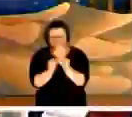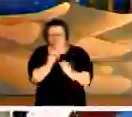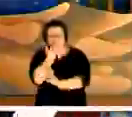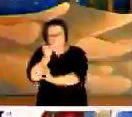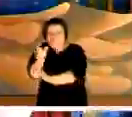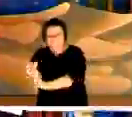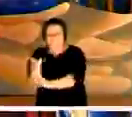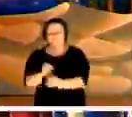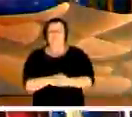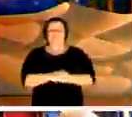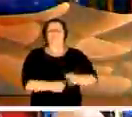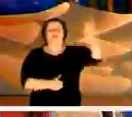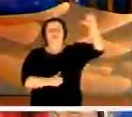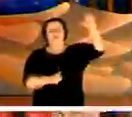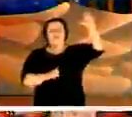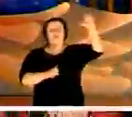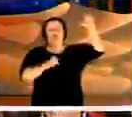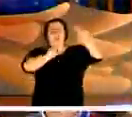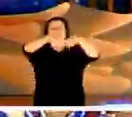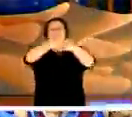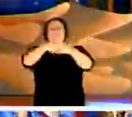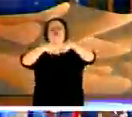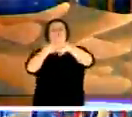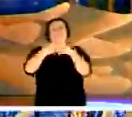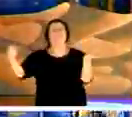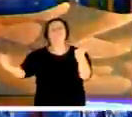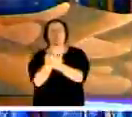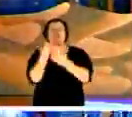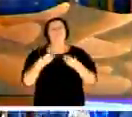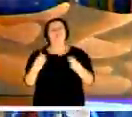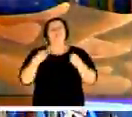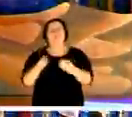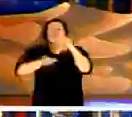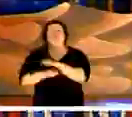En toditas las familias nace una oveja negra.